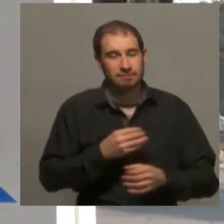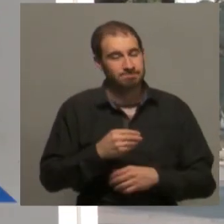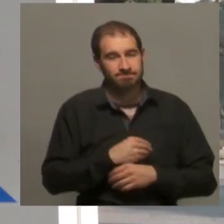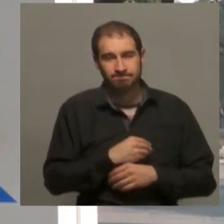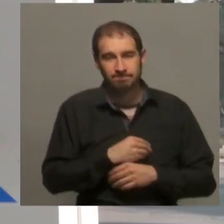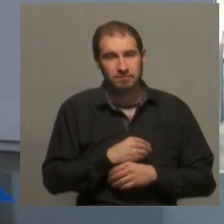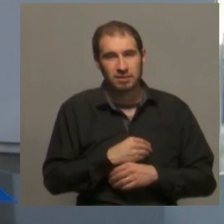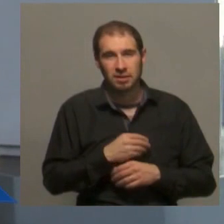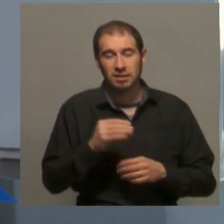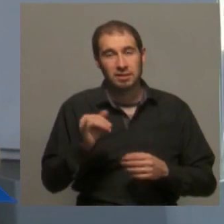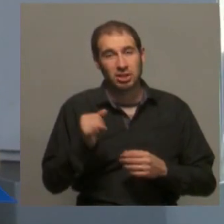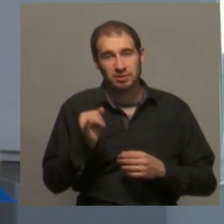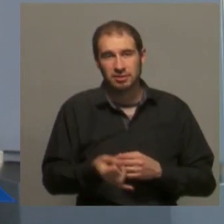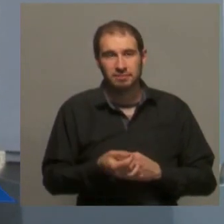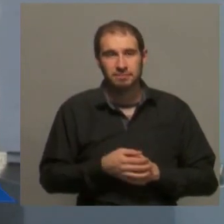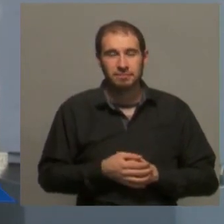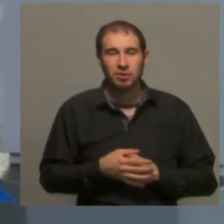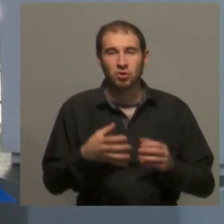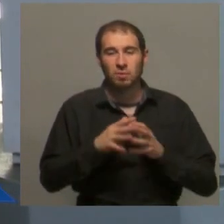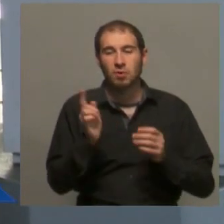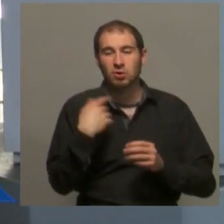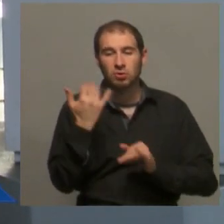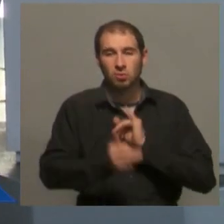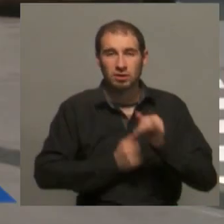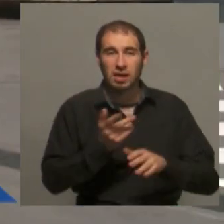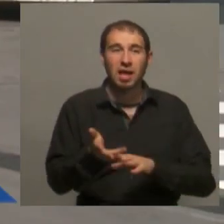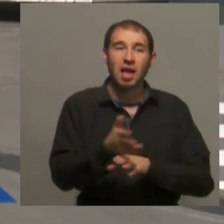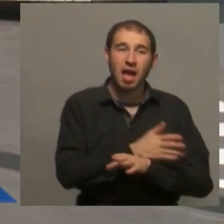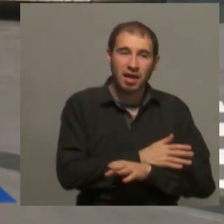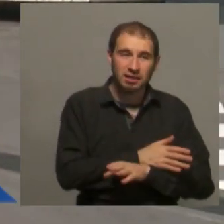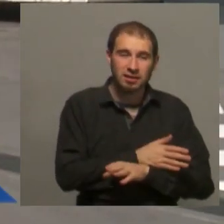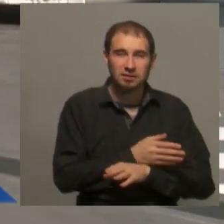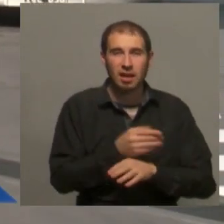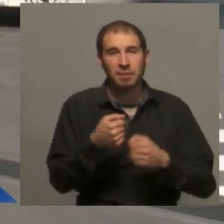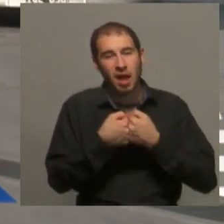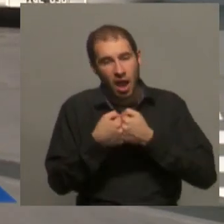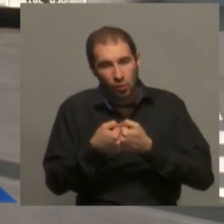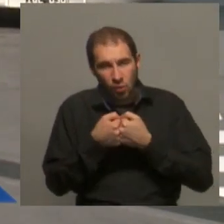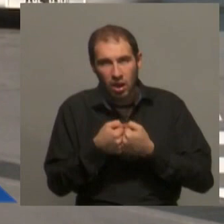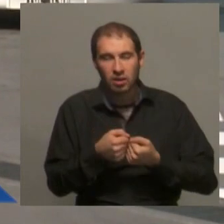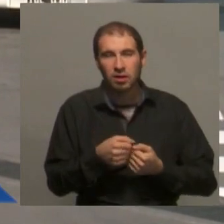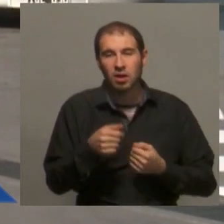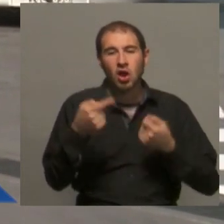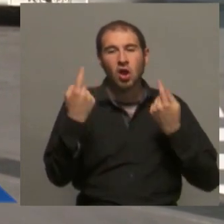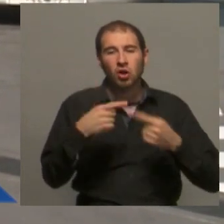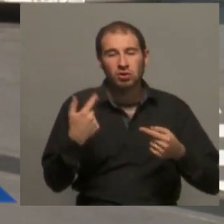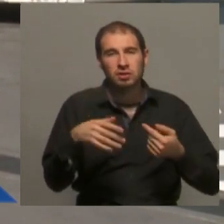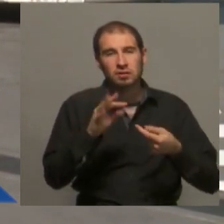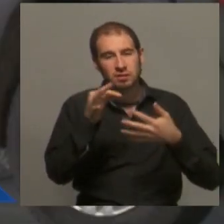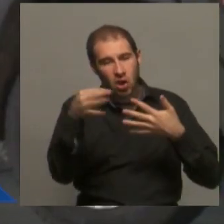lamentablemente debe ser así, nosotros planteamos que previamente tiene que haber algún consenso, tiene que haber elementos